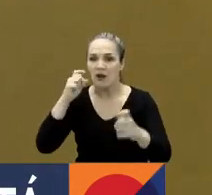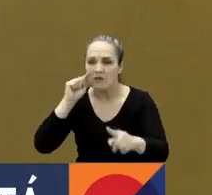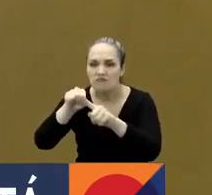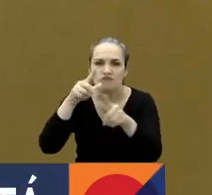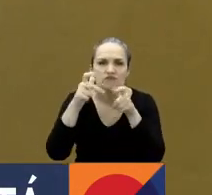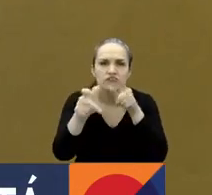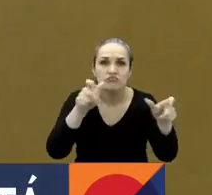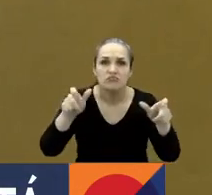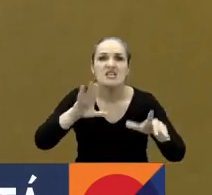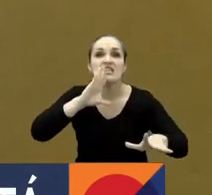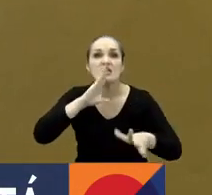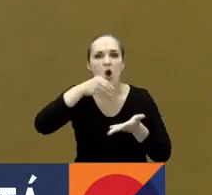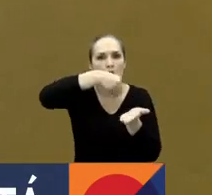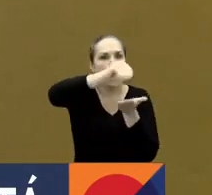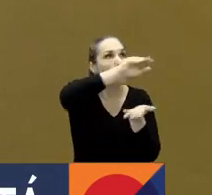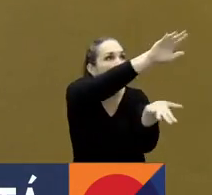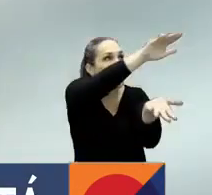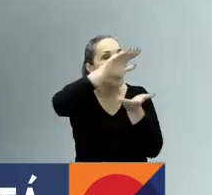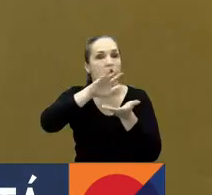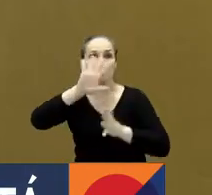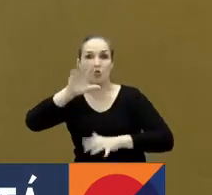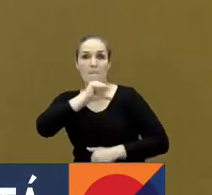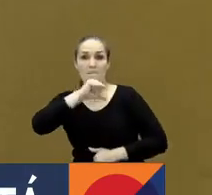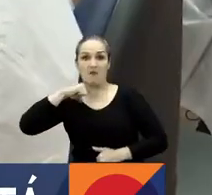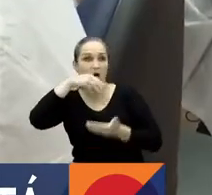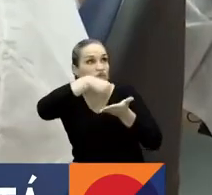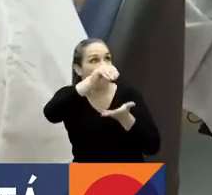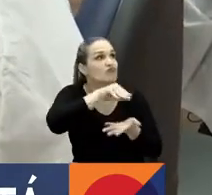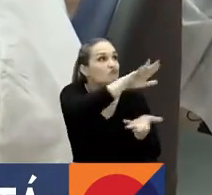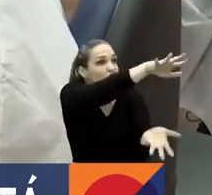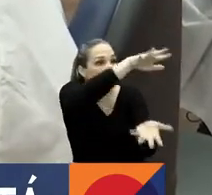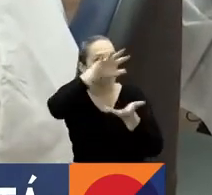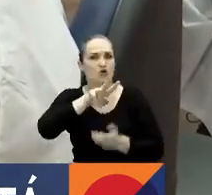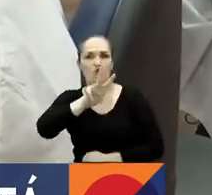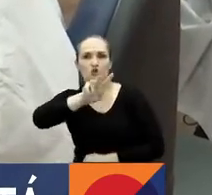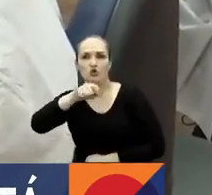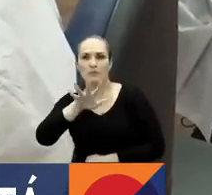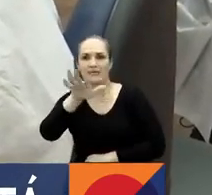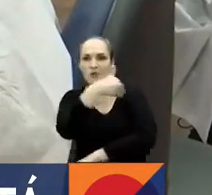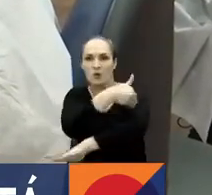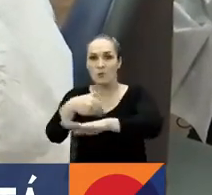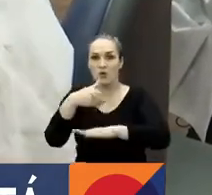empresas participan en el plan y ya compraron 2,5 millones de vacunas.